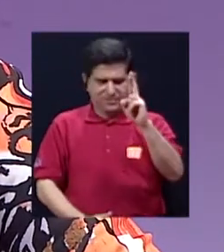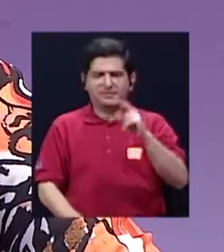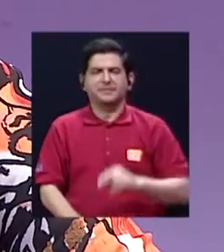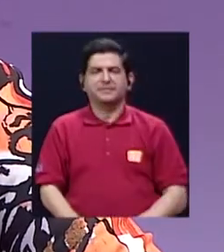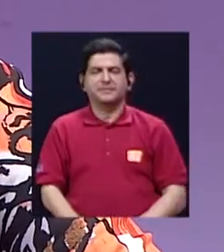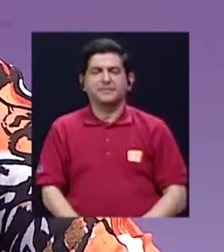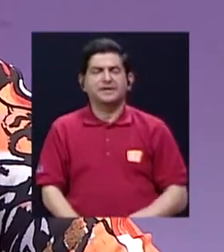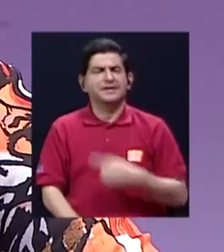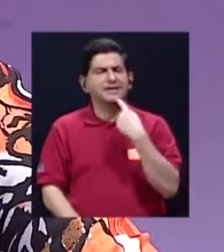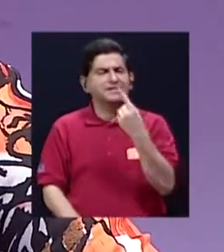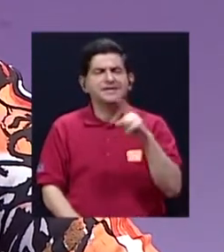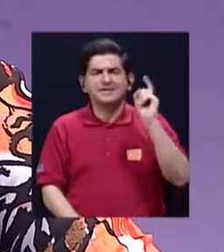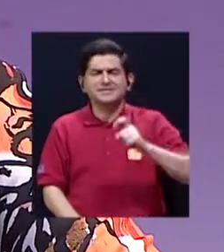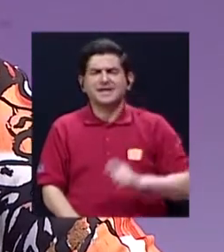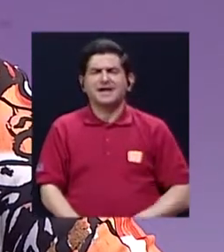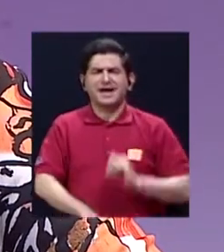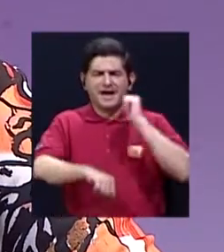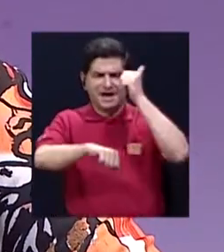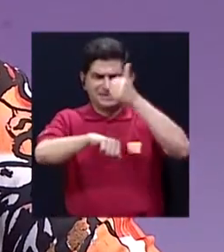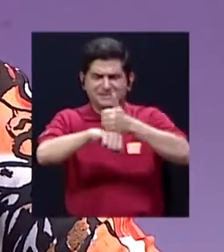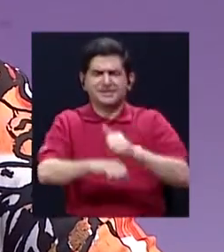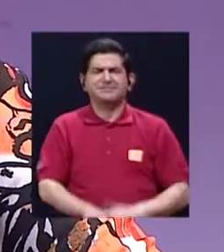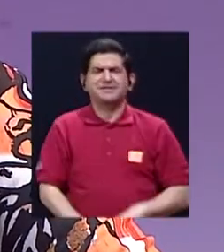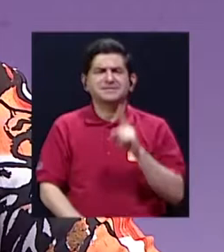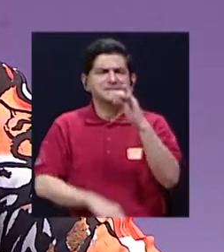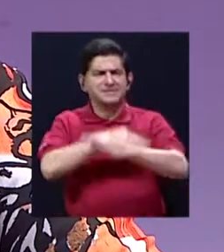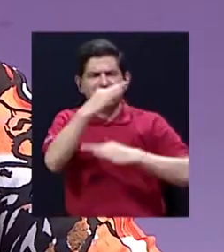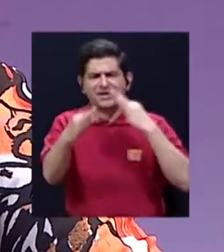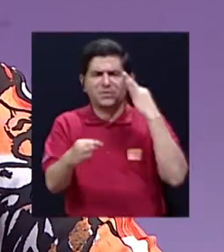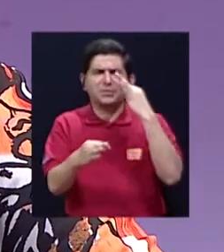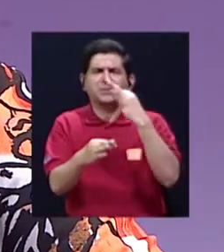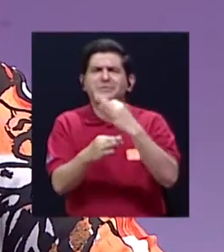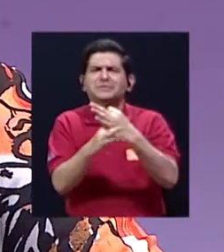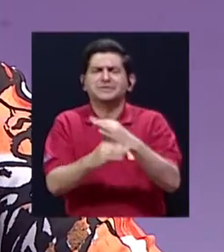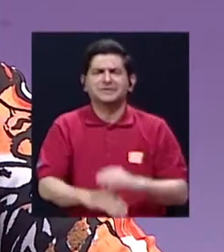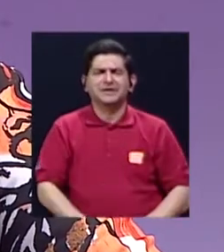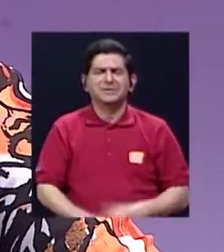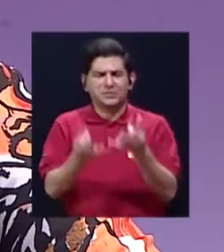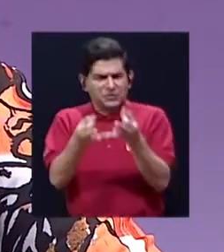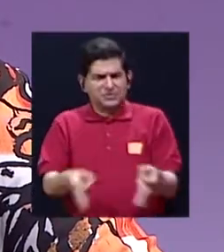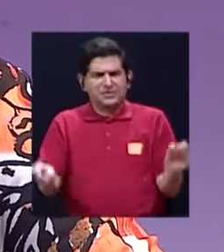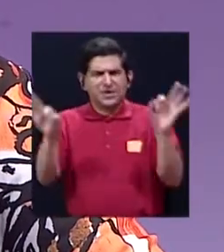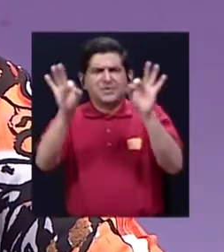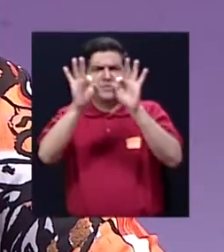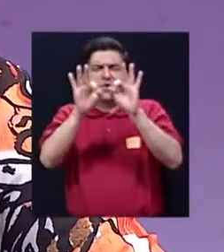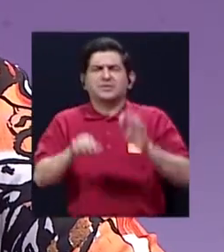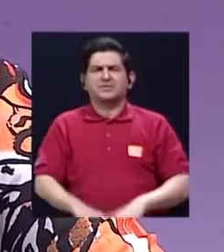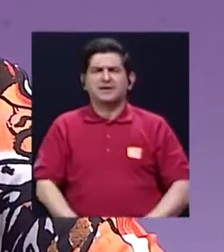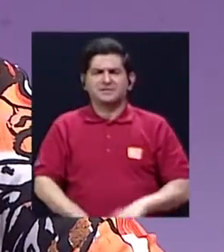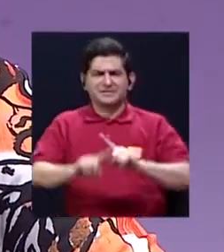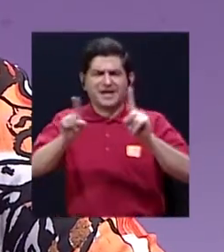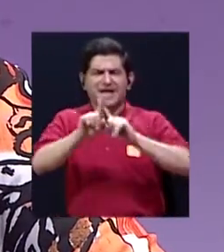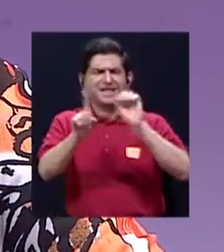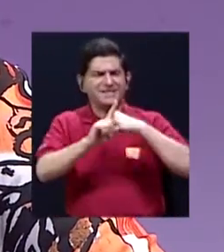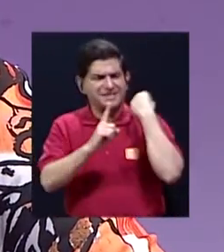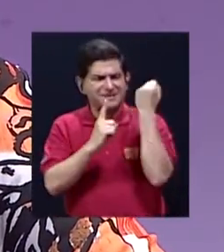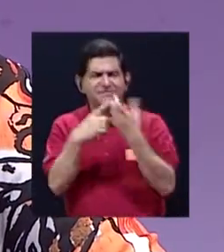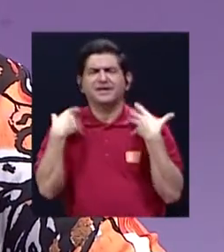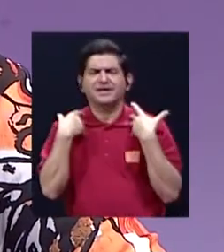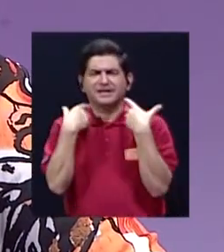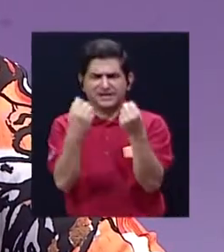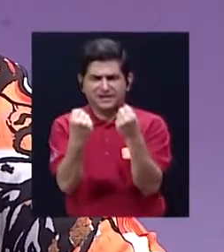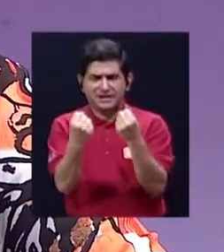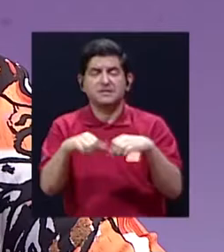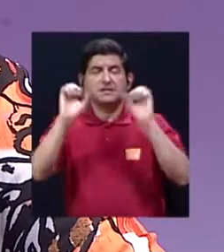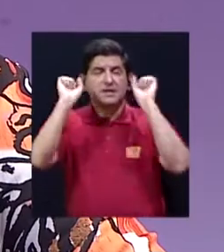se debería de jerarquizar, de darle cierto nivel de importancia a algunas diferentes situaciones de salud